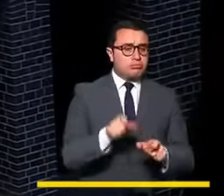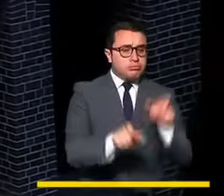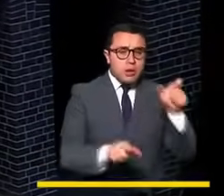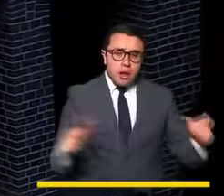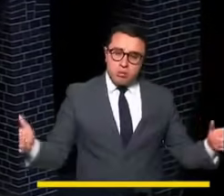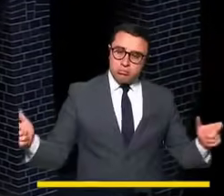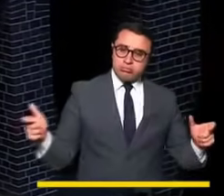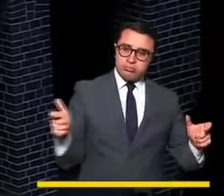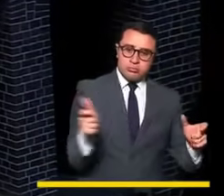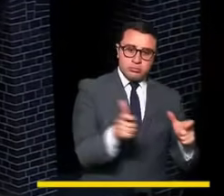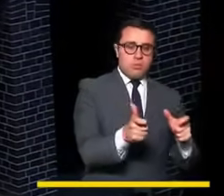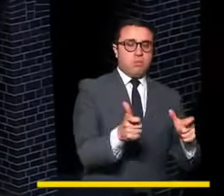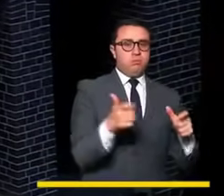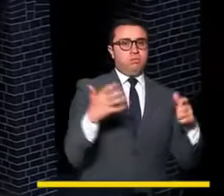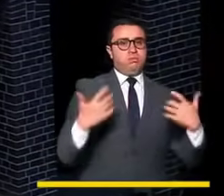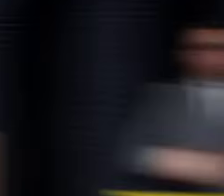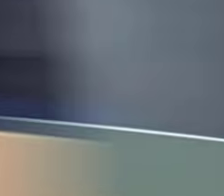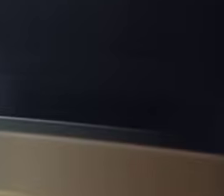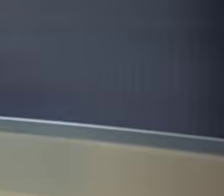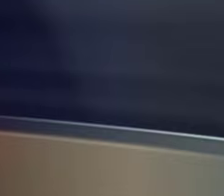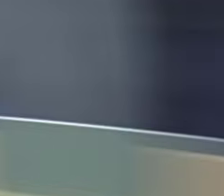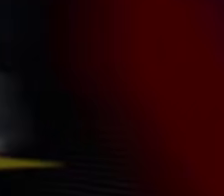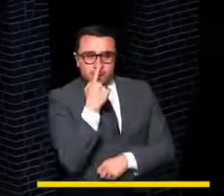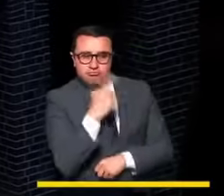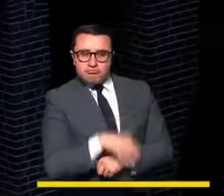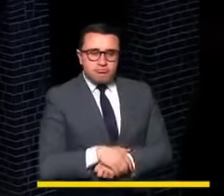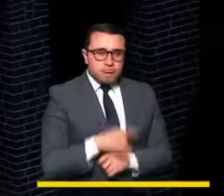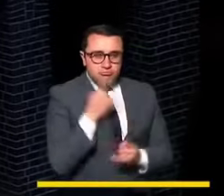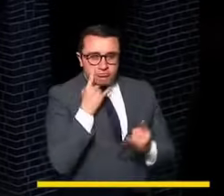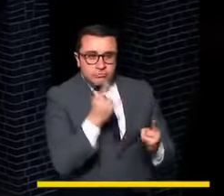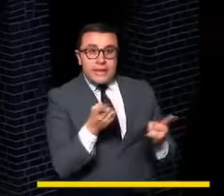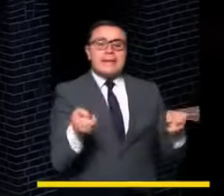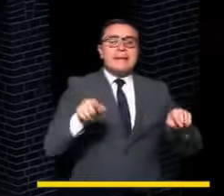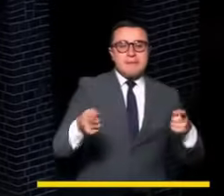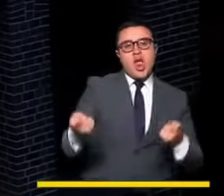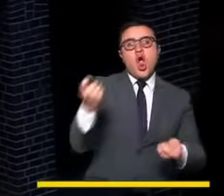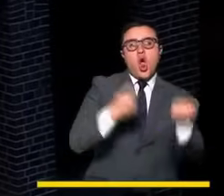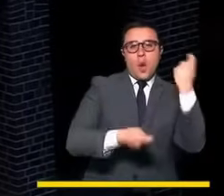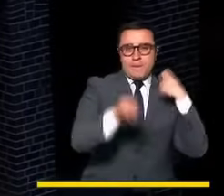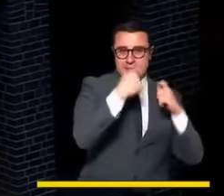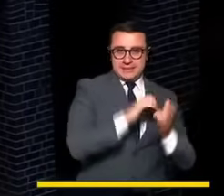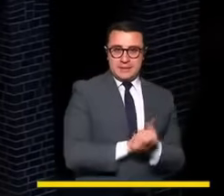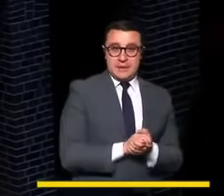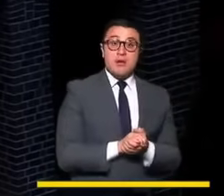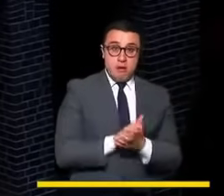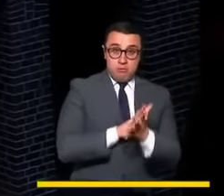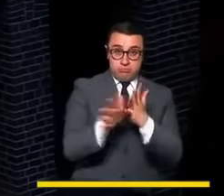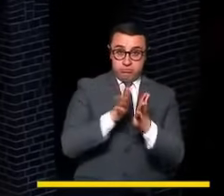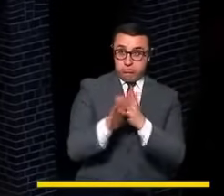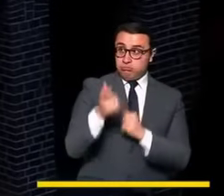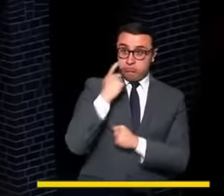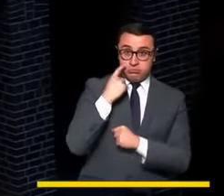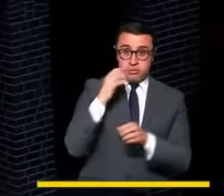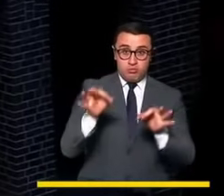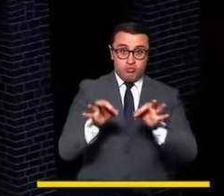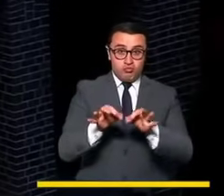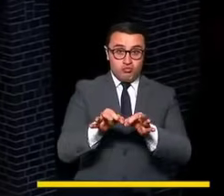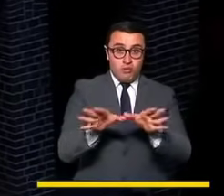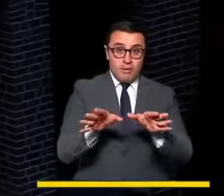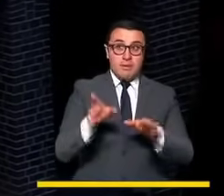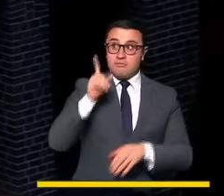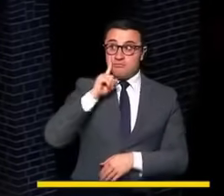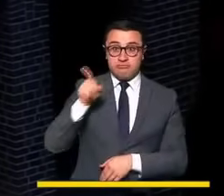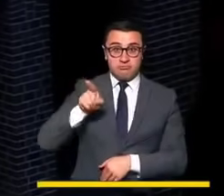Y es básica, una cifra vital. No por nada, no es por azar que mira, la